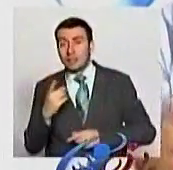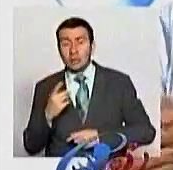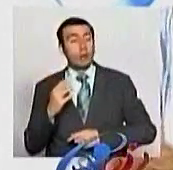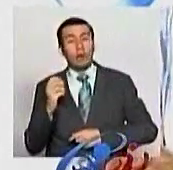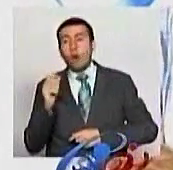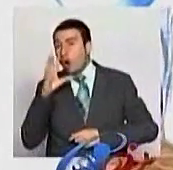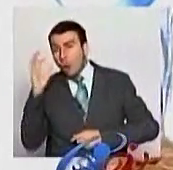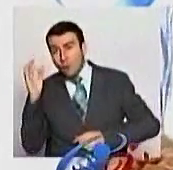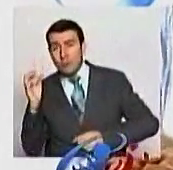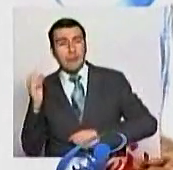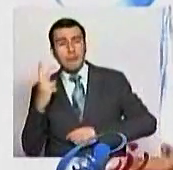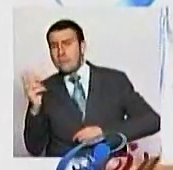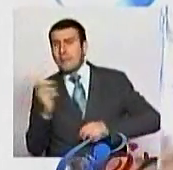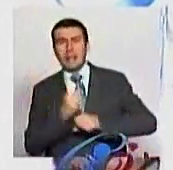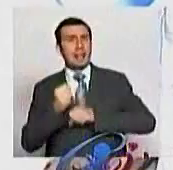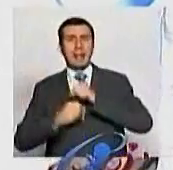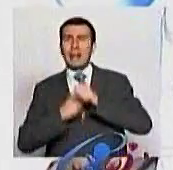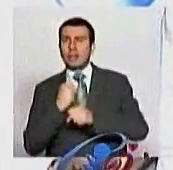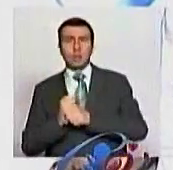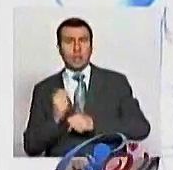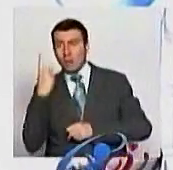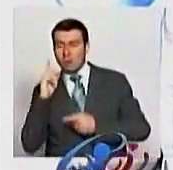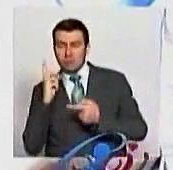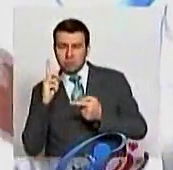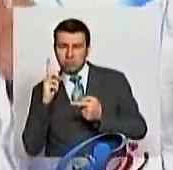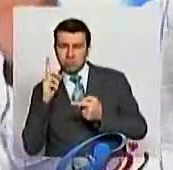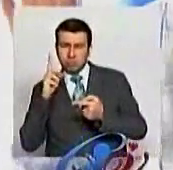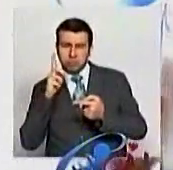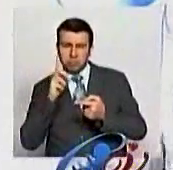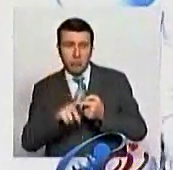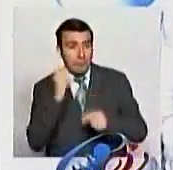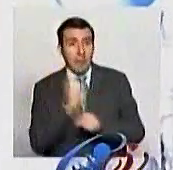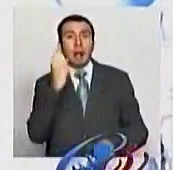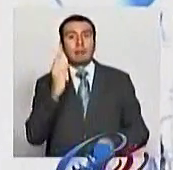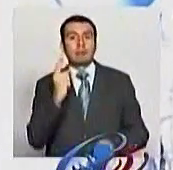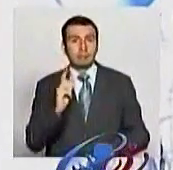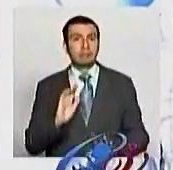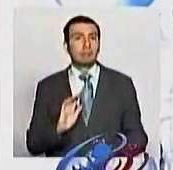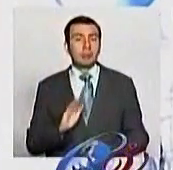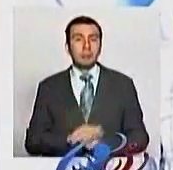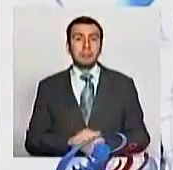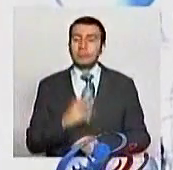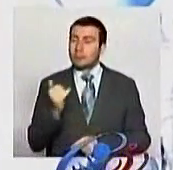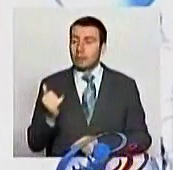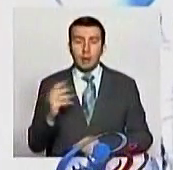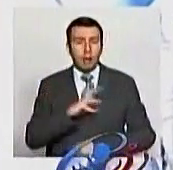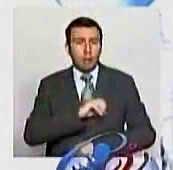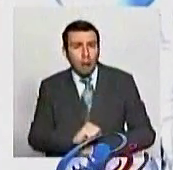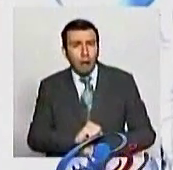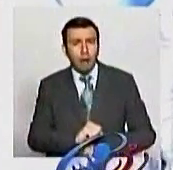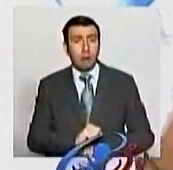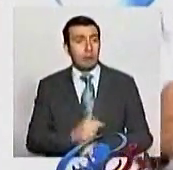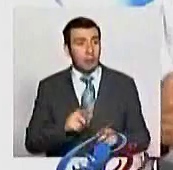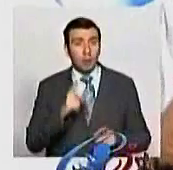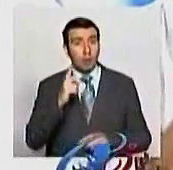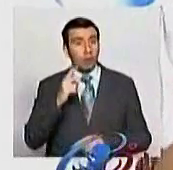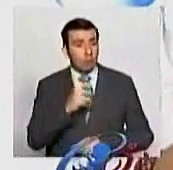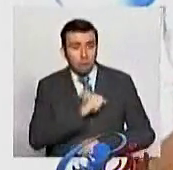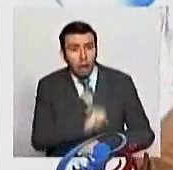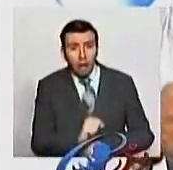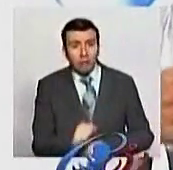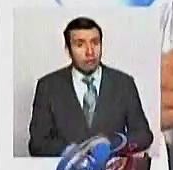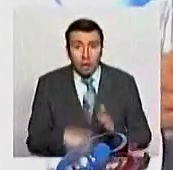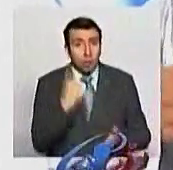de la noche a la mañana. Sí, le dio un infarto, pero es que uno no le da el infarto de un día para otro. Se